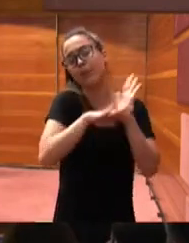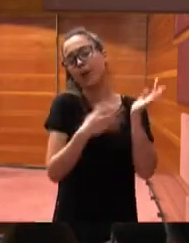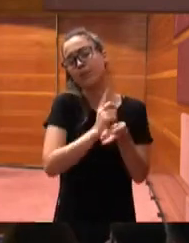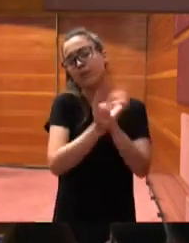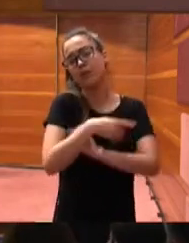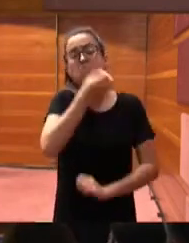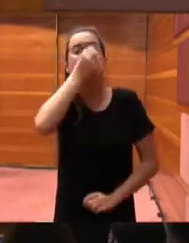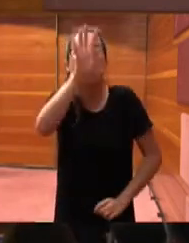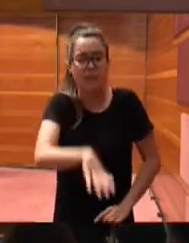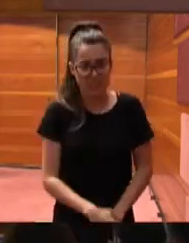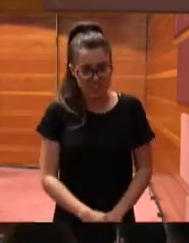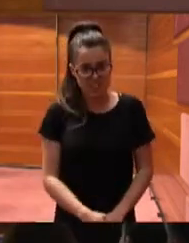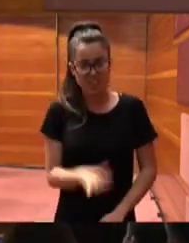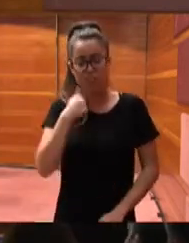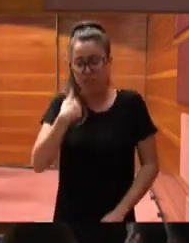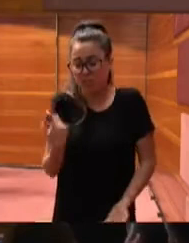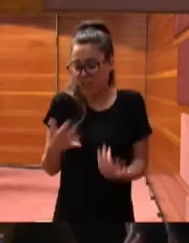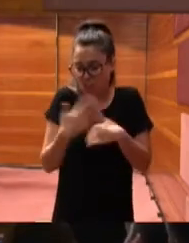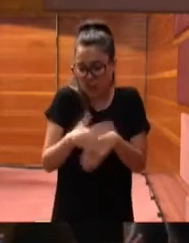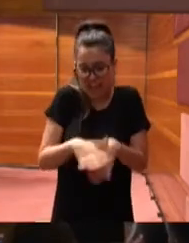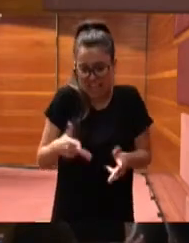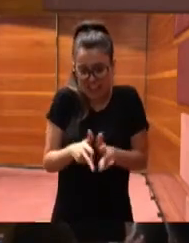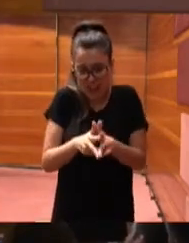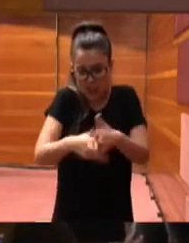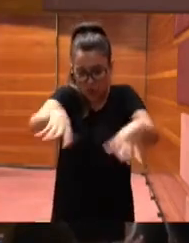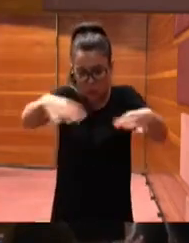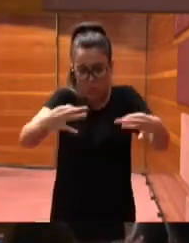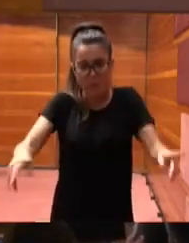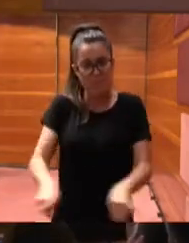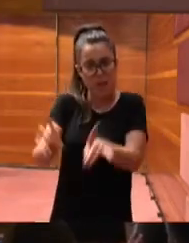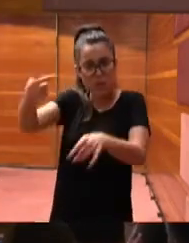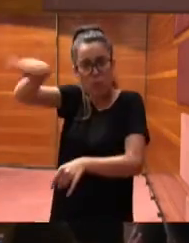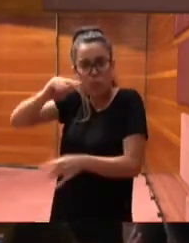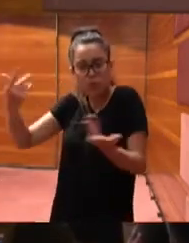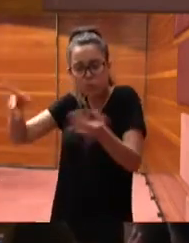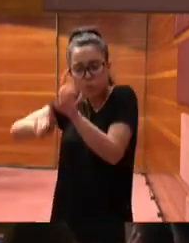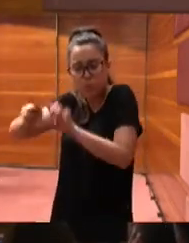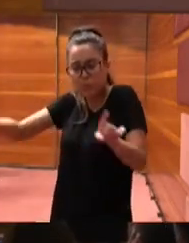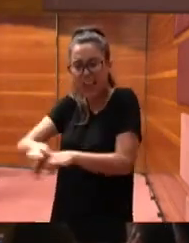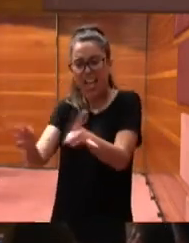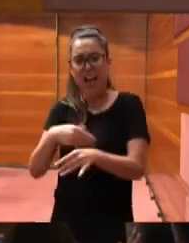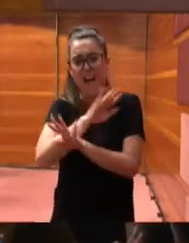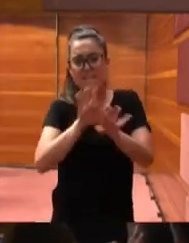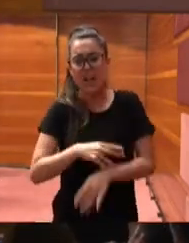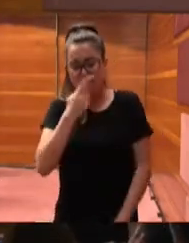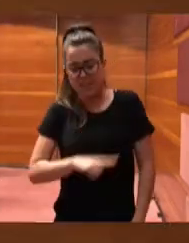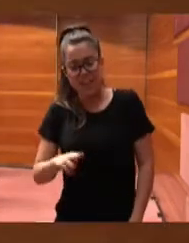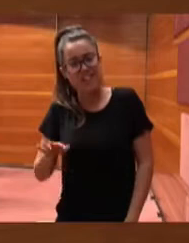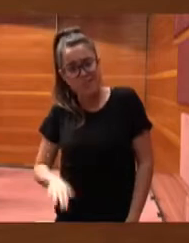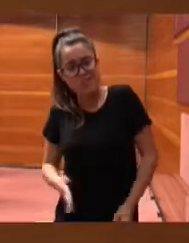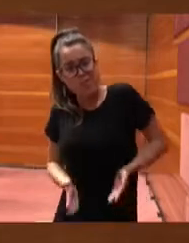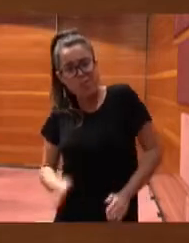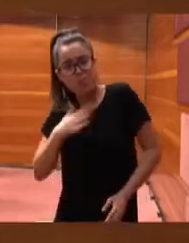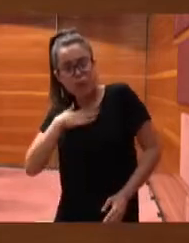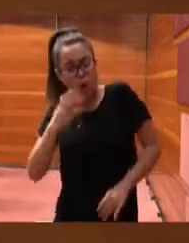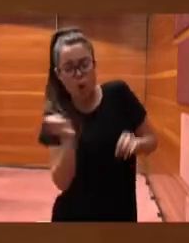muy bien, yo que estoy a pie de calle me da exactamente igual lo que esté pasando. Al final mi hijo tiene que ir a la guardería todos los días, ¿no?